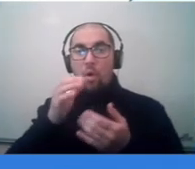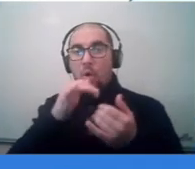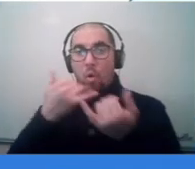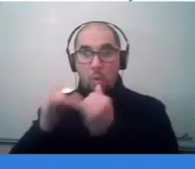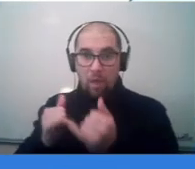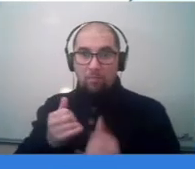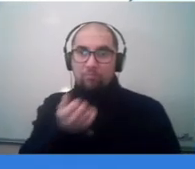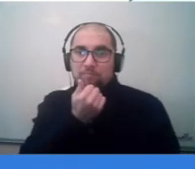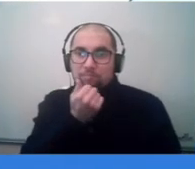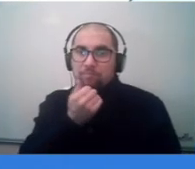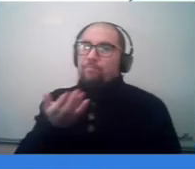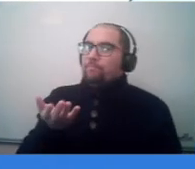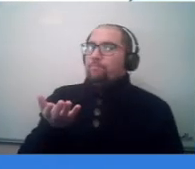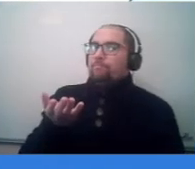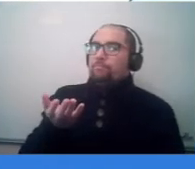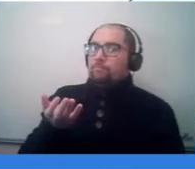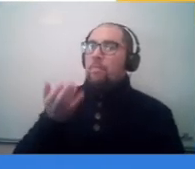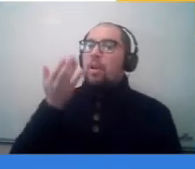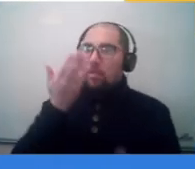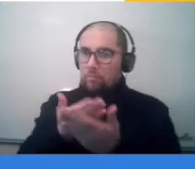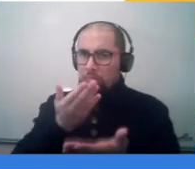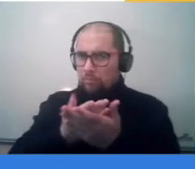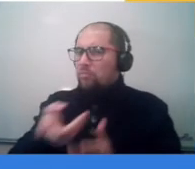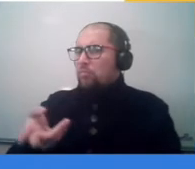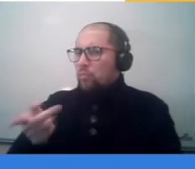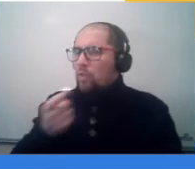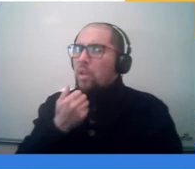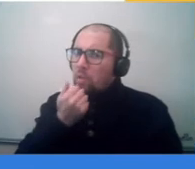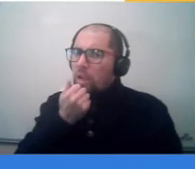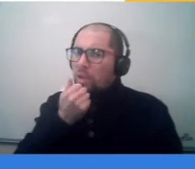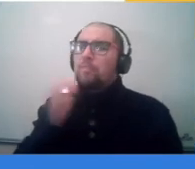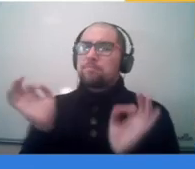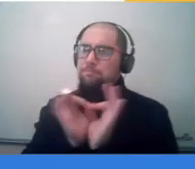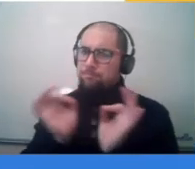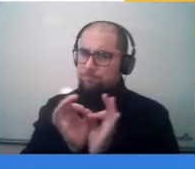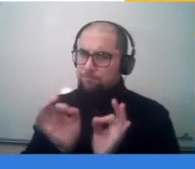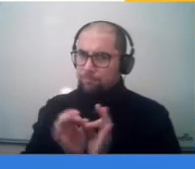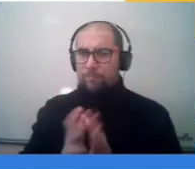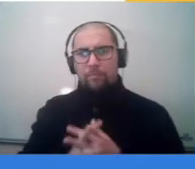se equivoca, podemos aprovechar la instancia para repasar el contenido.